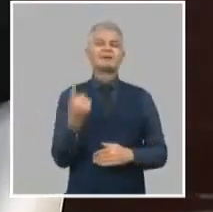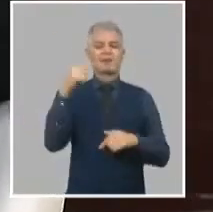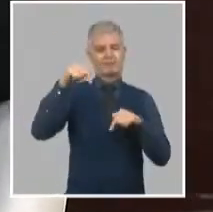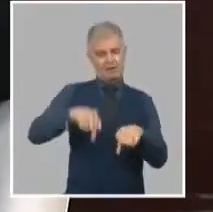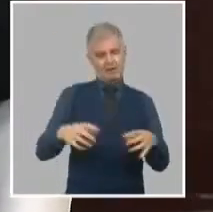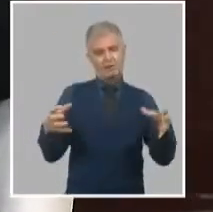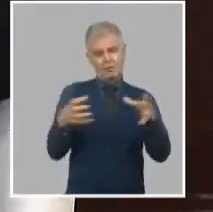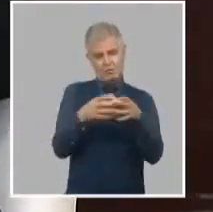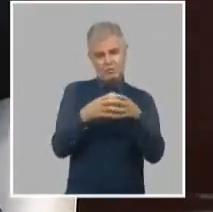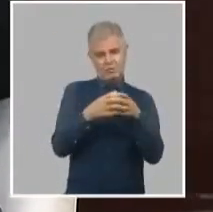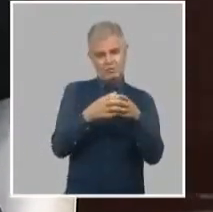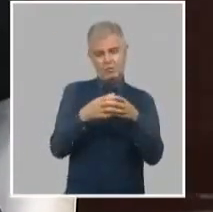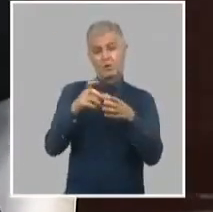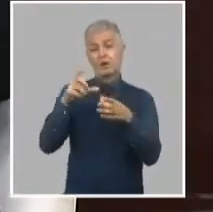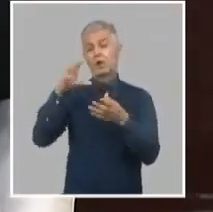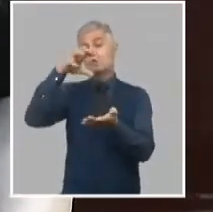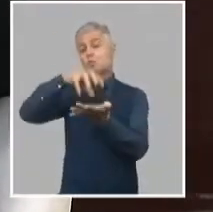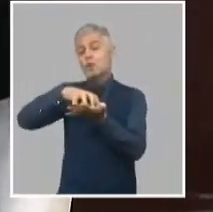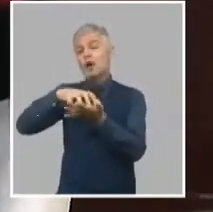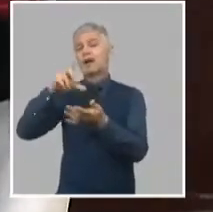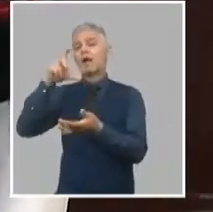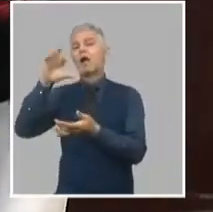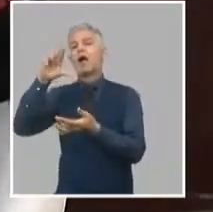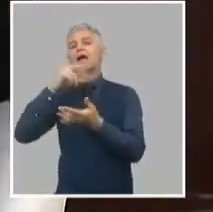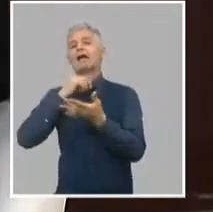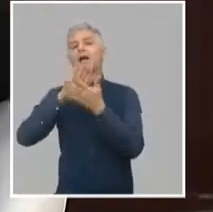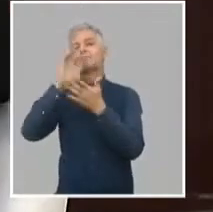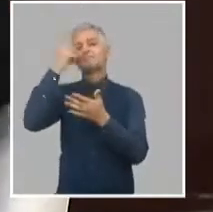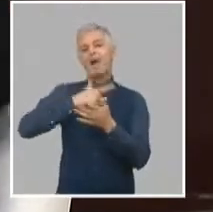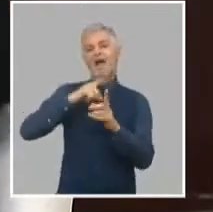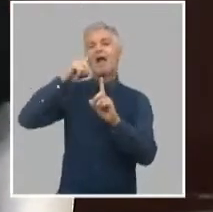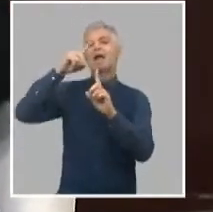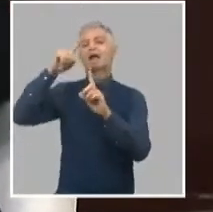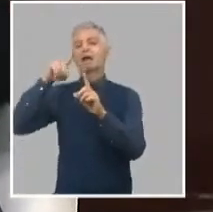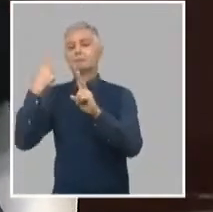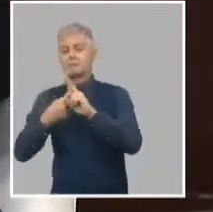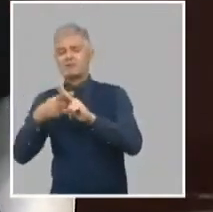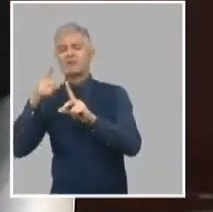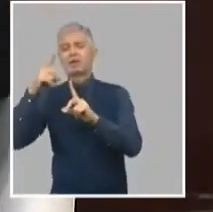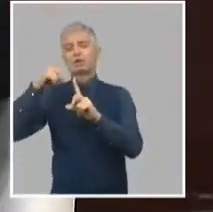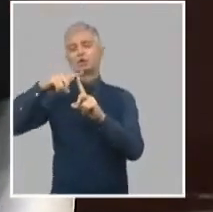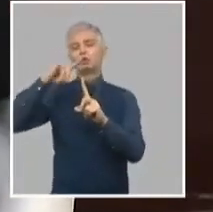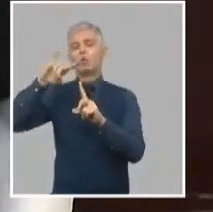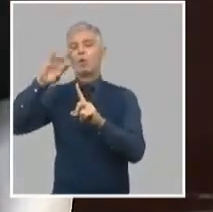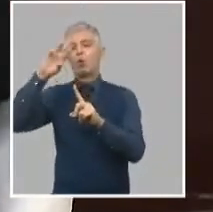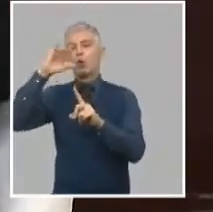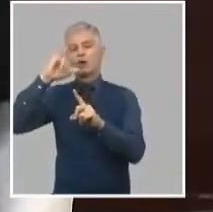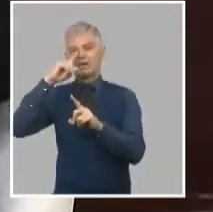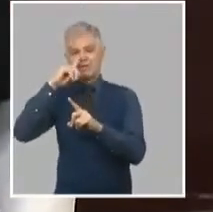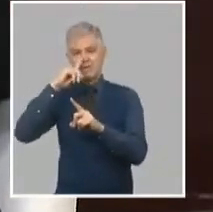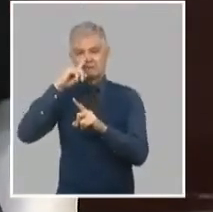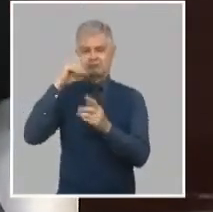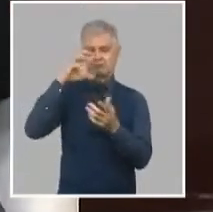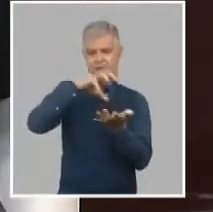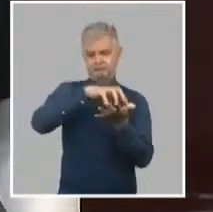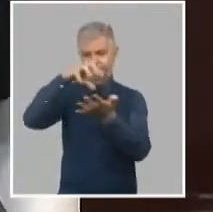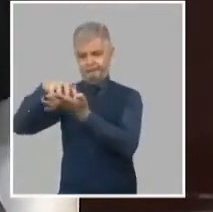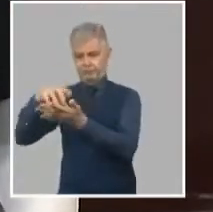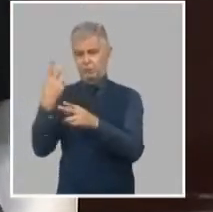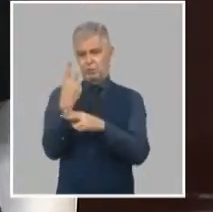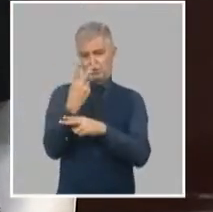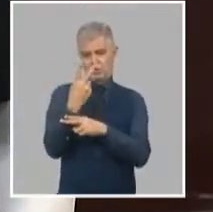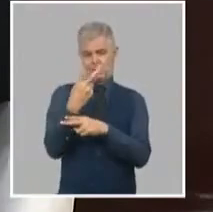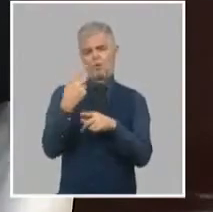brigadas médicas, tanto en Crema como en Turín, como lo hizo la brigada que también estuvo en Andorra, los que están ahora pues también